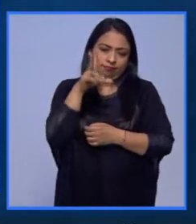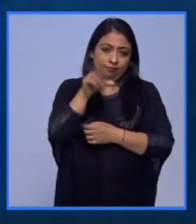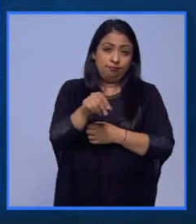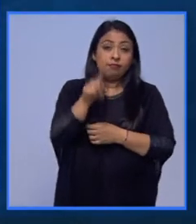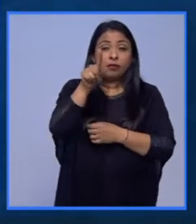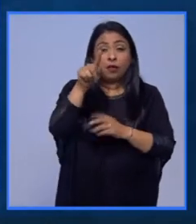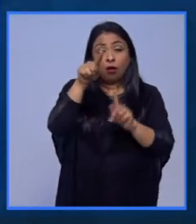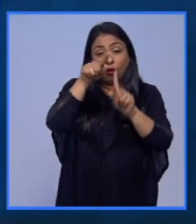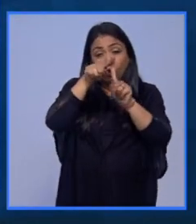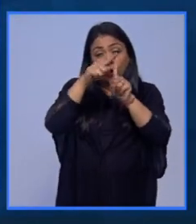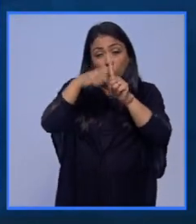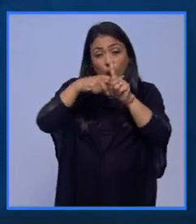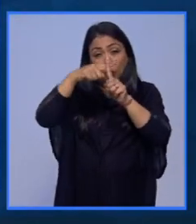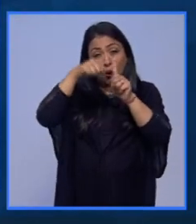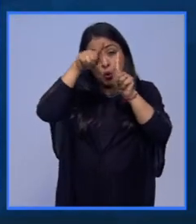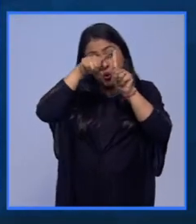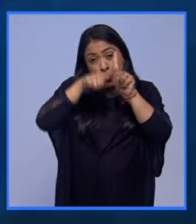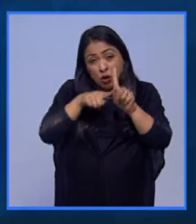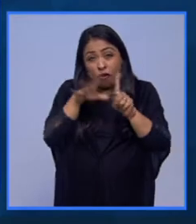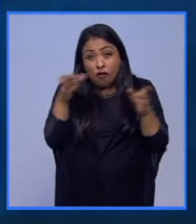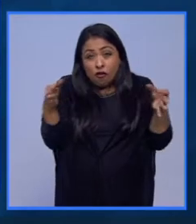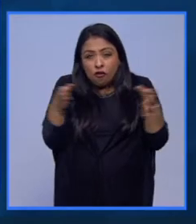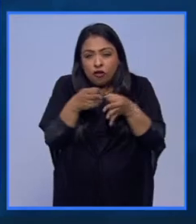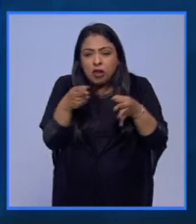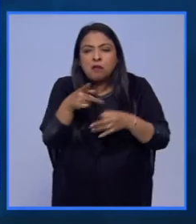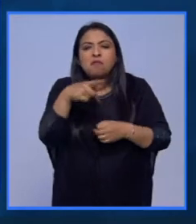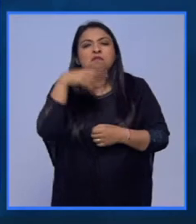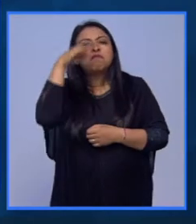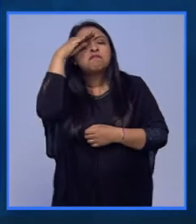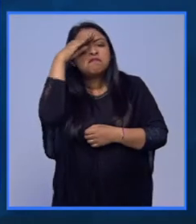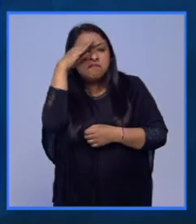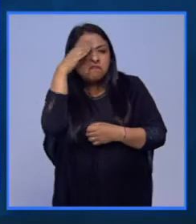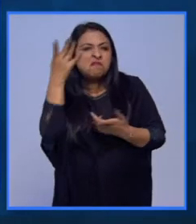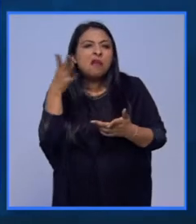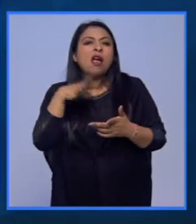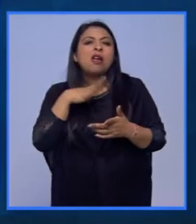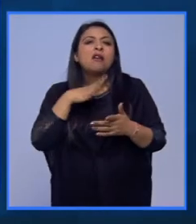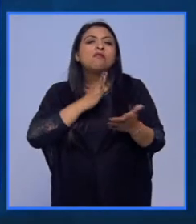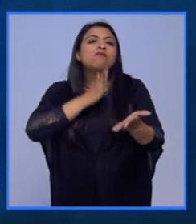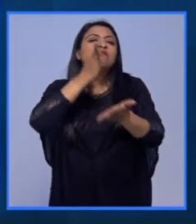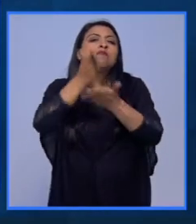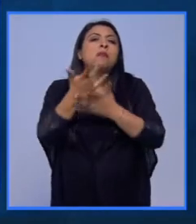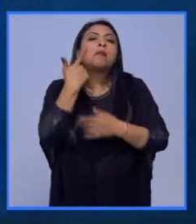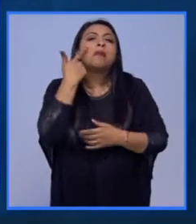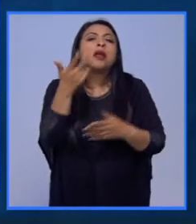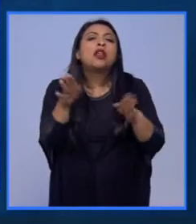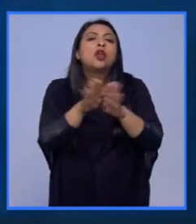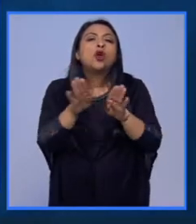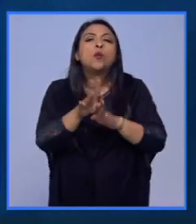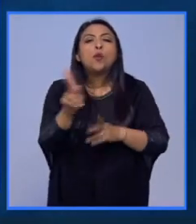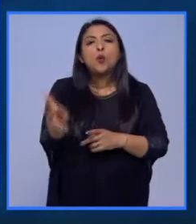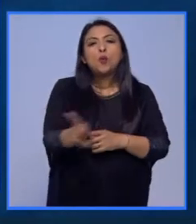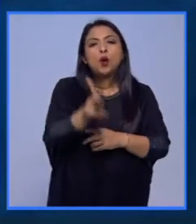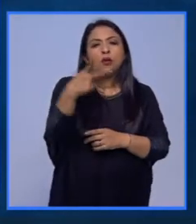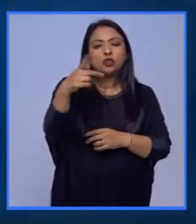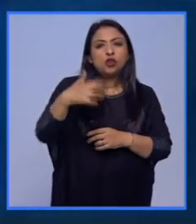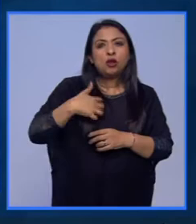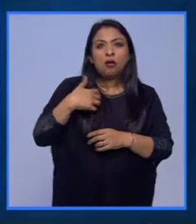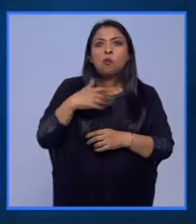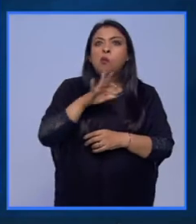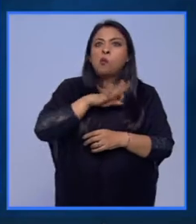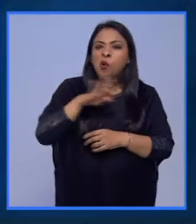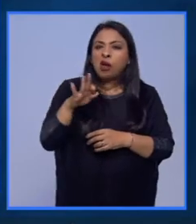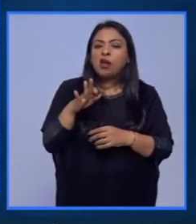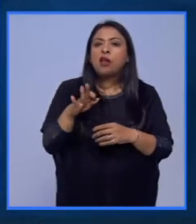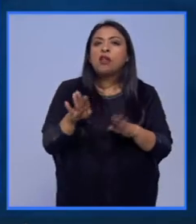propósito de las bajas temperaturas que se han registrado, ¿qué les parece si hacemos un recorrido? Vamos a ver cómo es que el pueblo canadiense logra